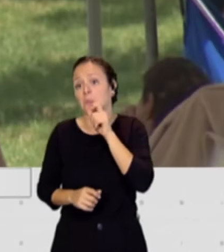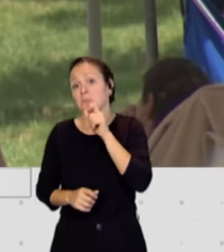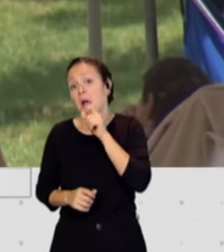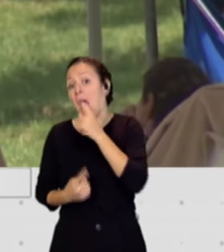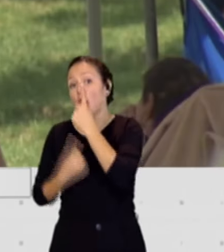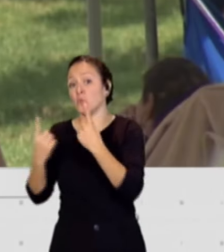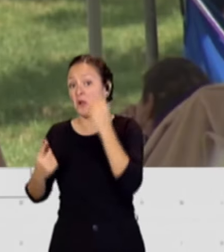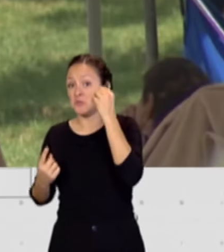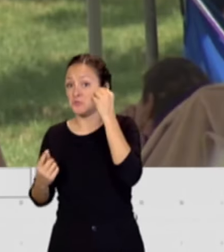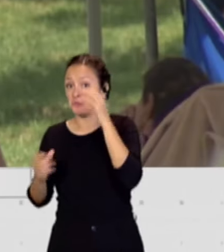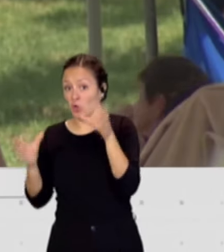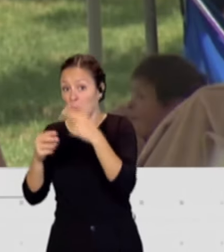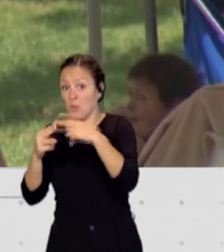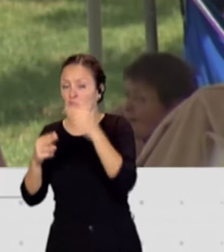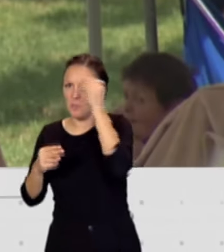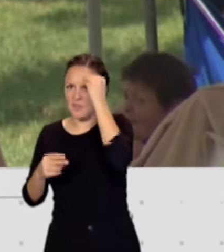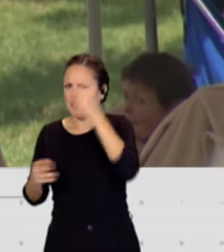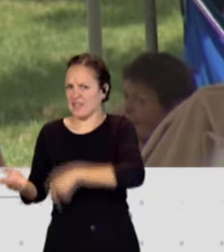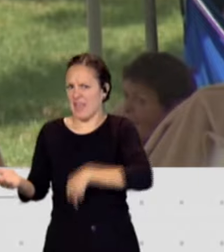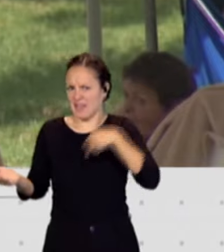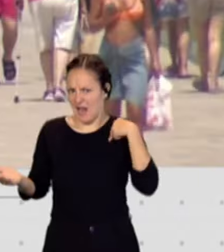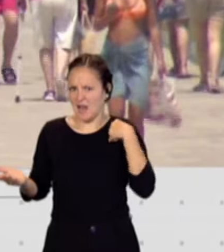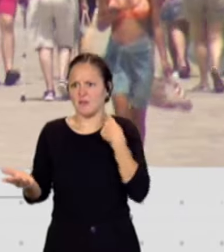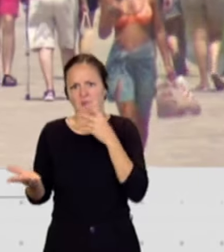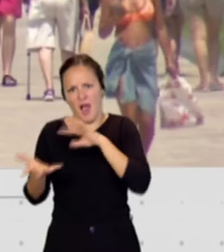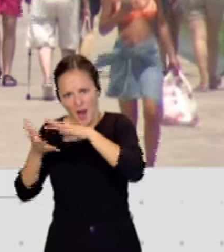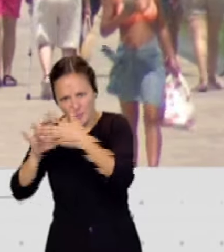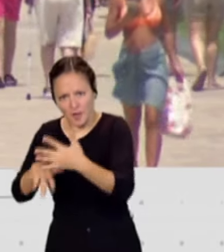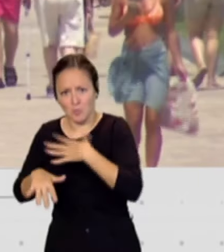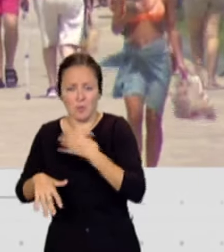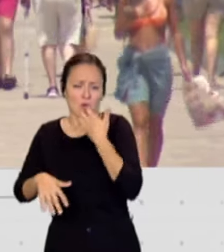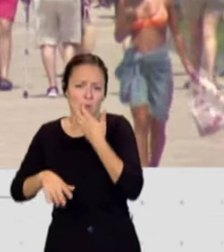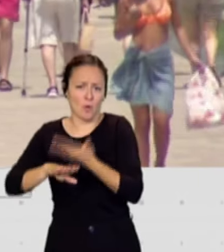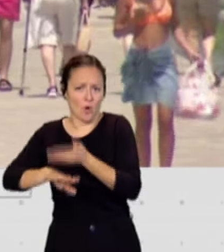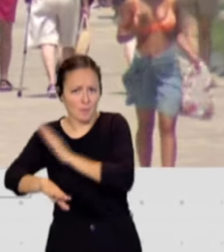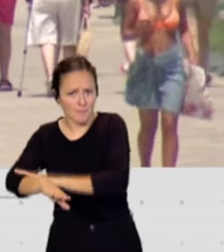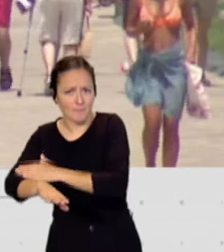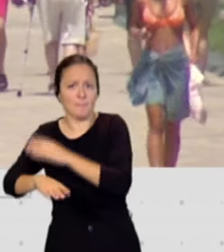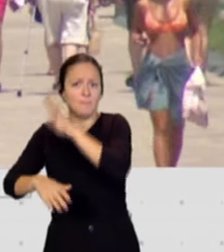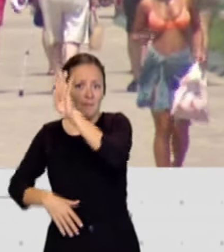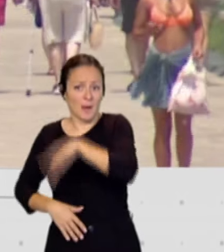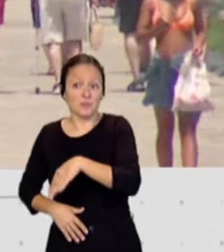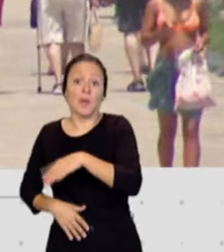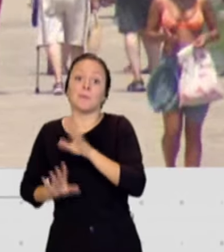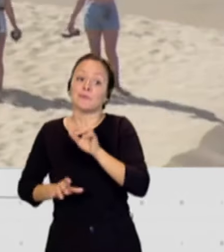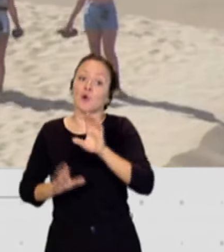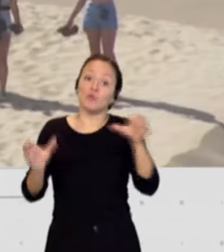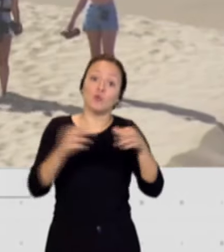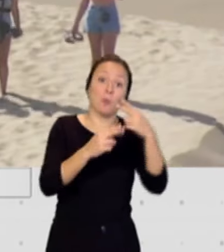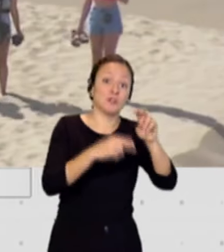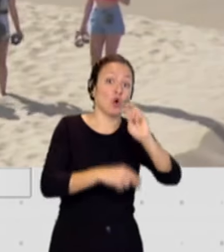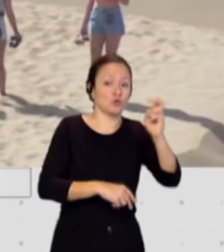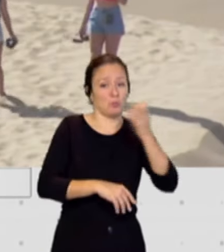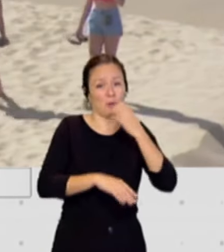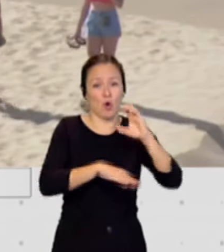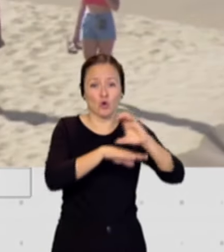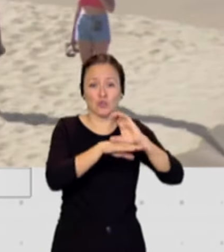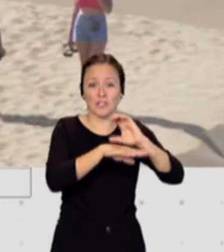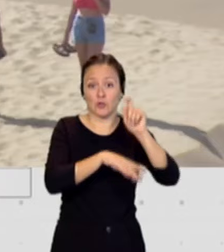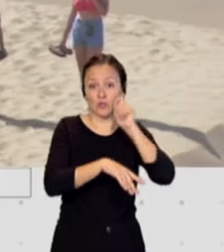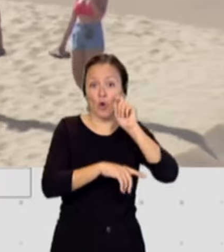como ya se aplica en nuestro país en las comunidades de Cataluña y de baleares otros que abogan como la consejera de turismo o la presidenta del